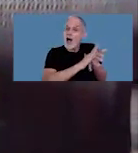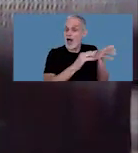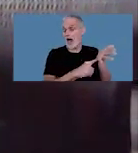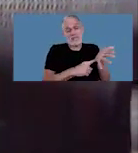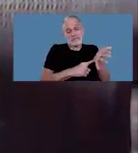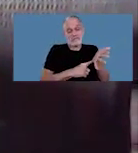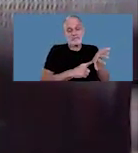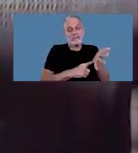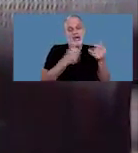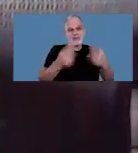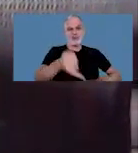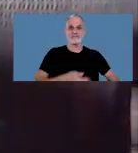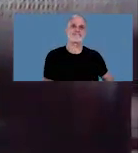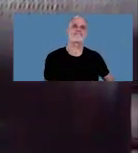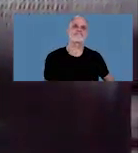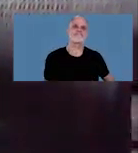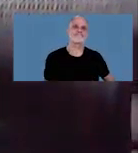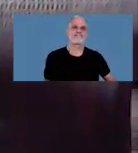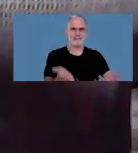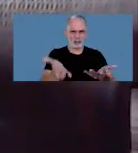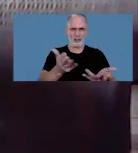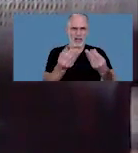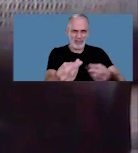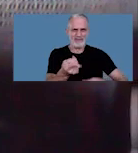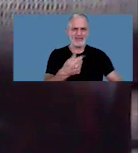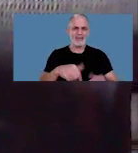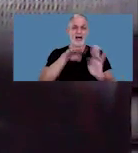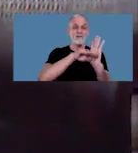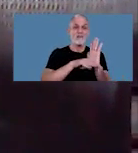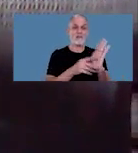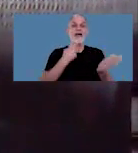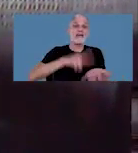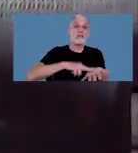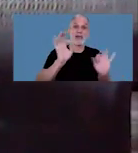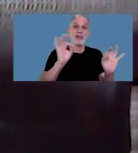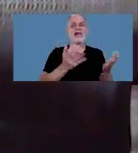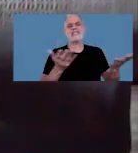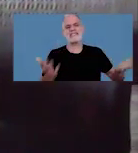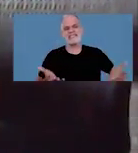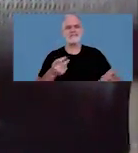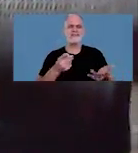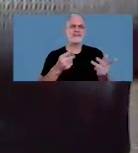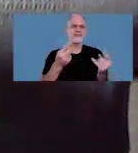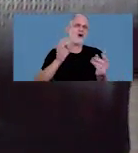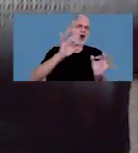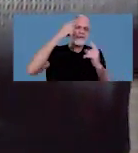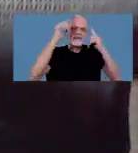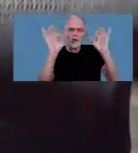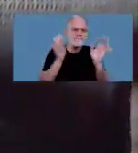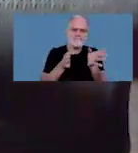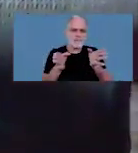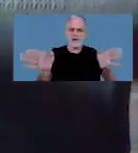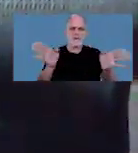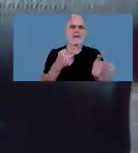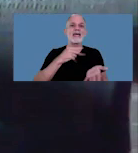doctrinaria, bueno, los defensores de la no gravabilidad, y sobre, vos sabés que esa postura empezó a tomar